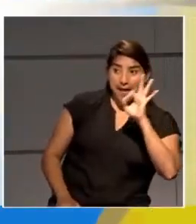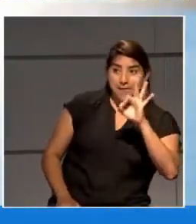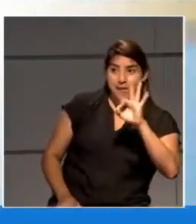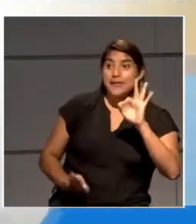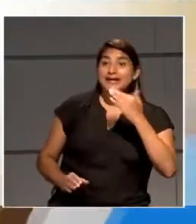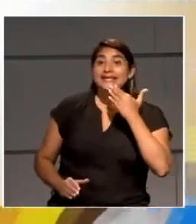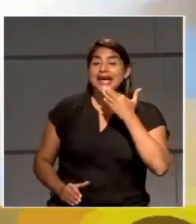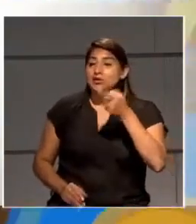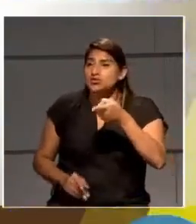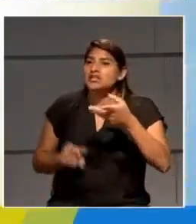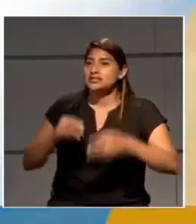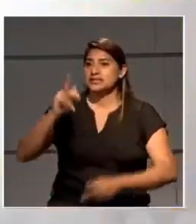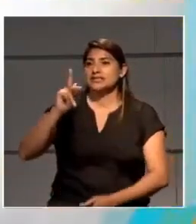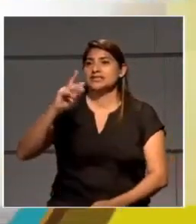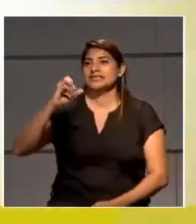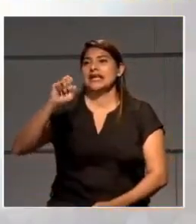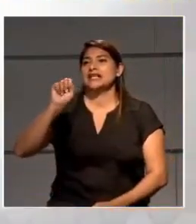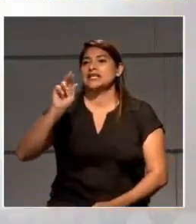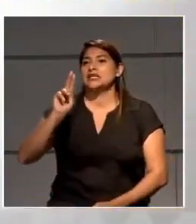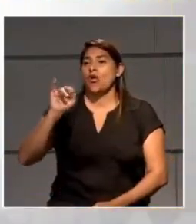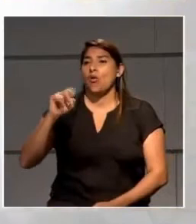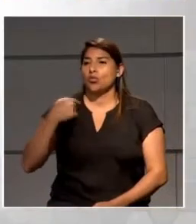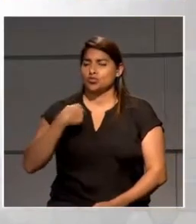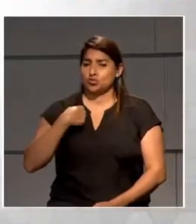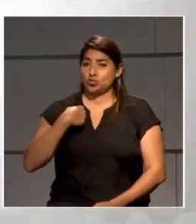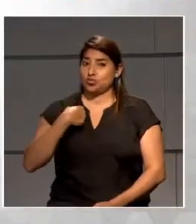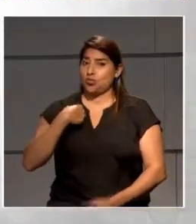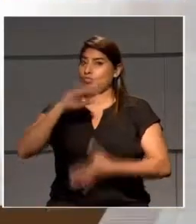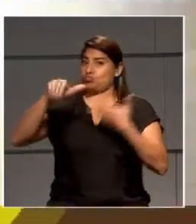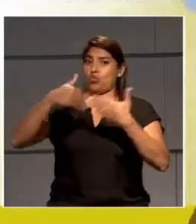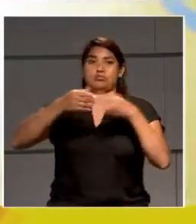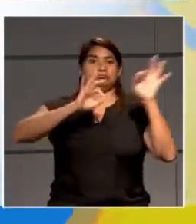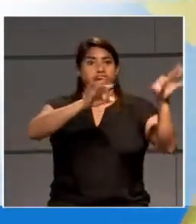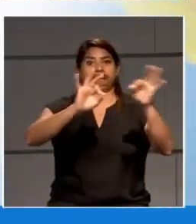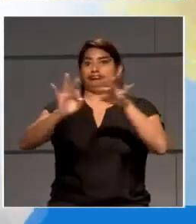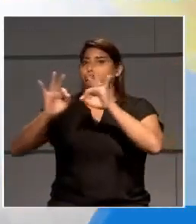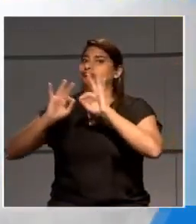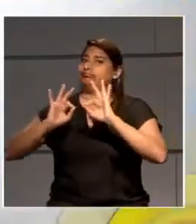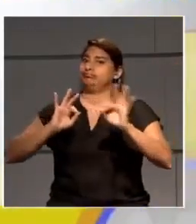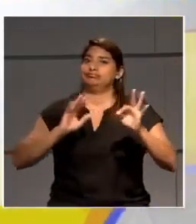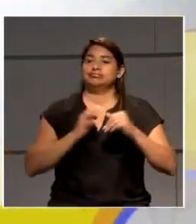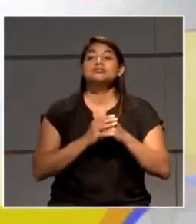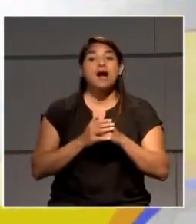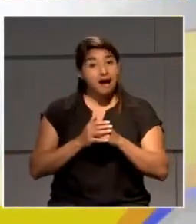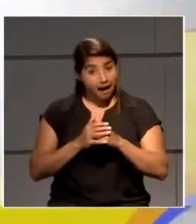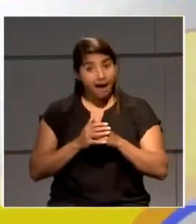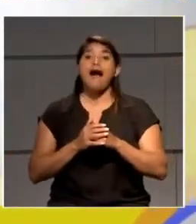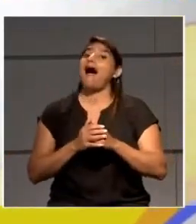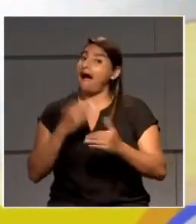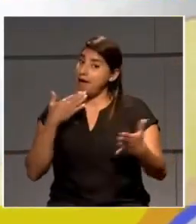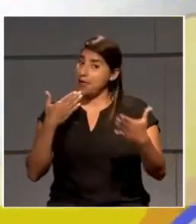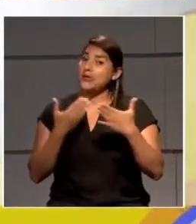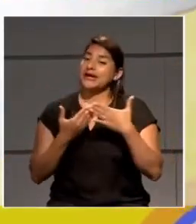Bien, gracias. ¿Cómo está Checho? Yo, todo súper bien. ¡Ah, qué bien!